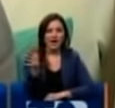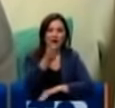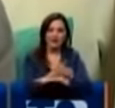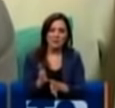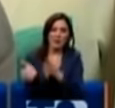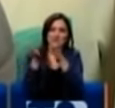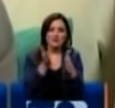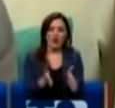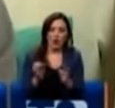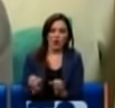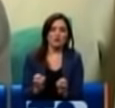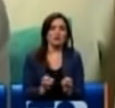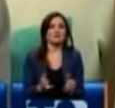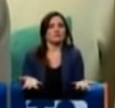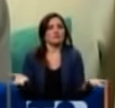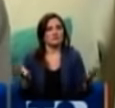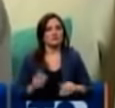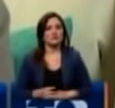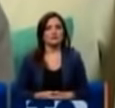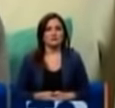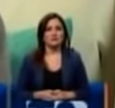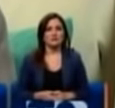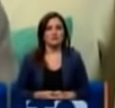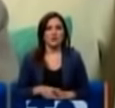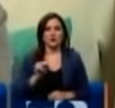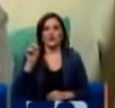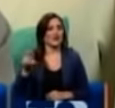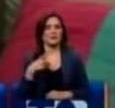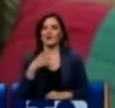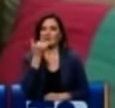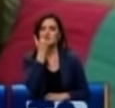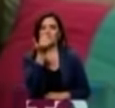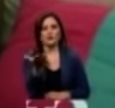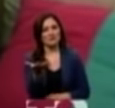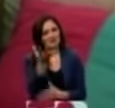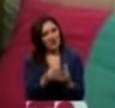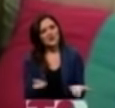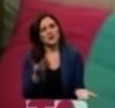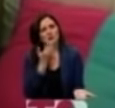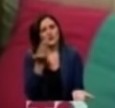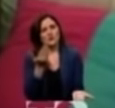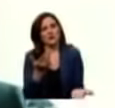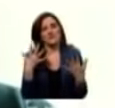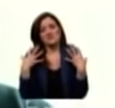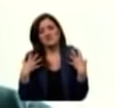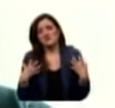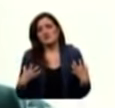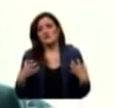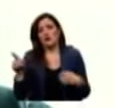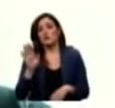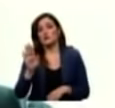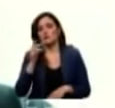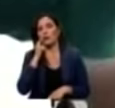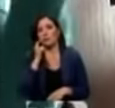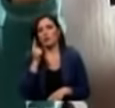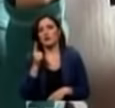estar bien planificado, bien organizado y no debería haber errores de ese tipo. La frustración no es solo de Sebastián, sino también